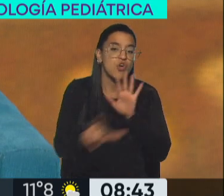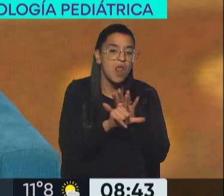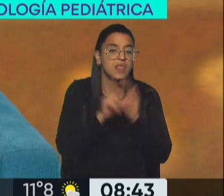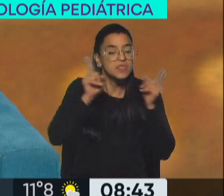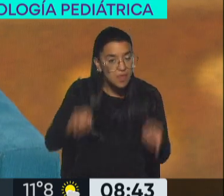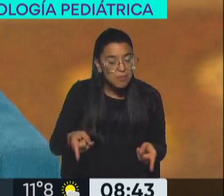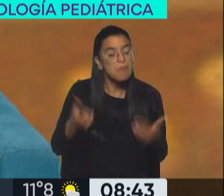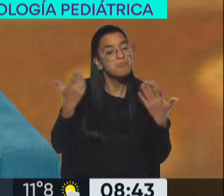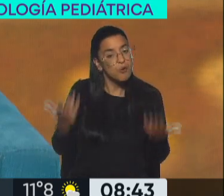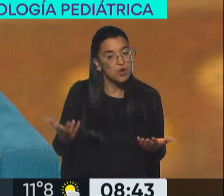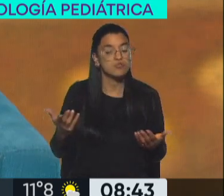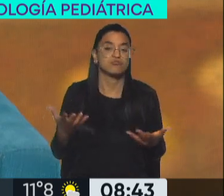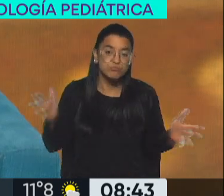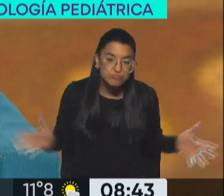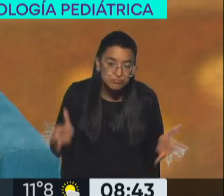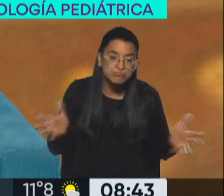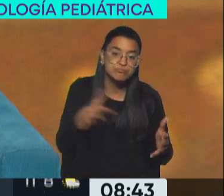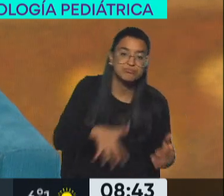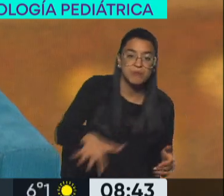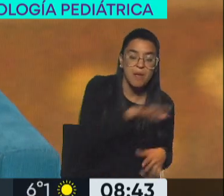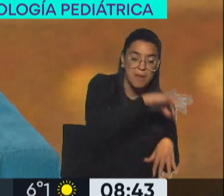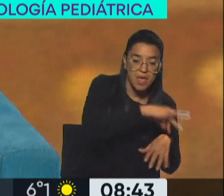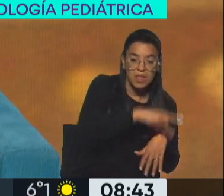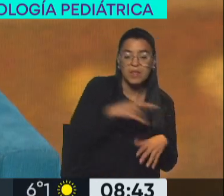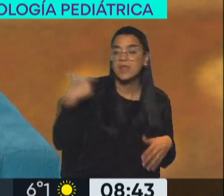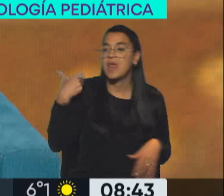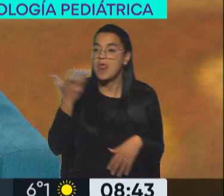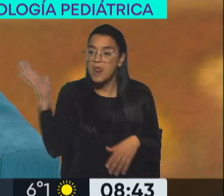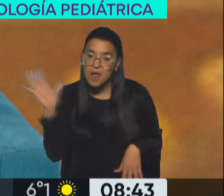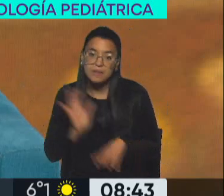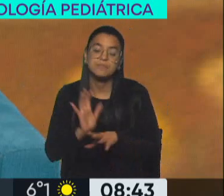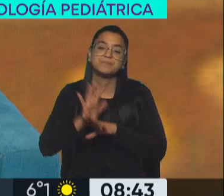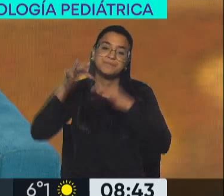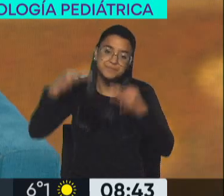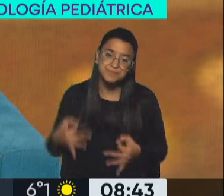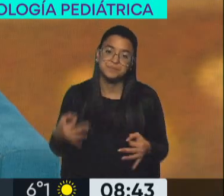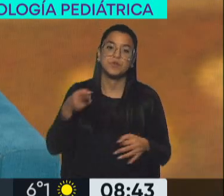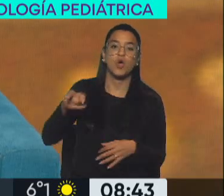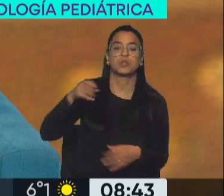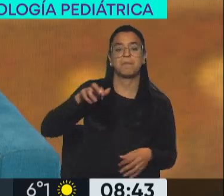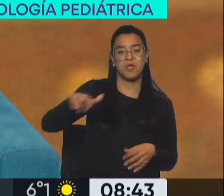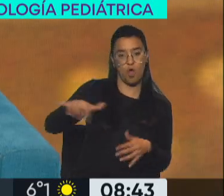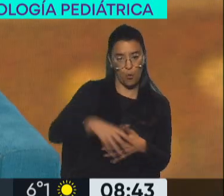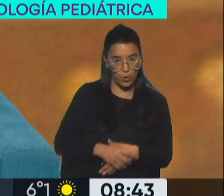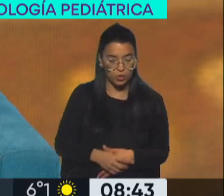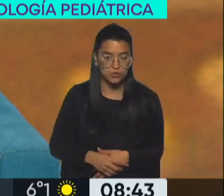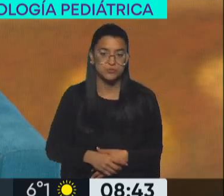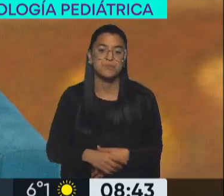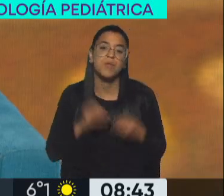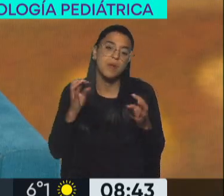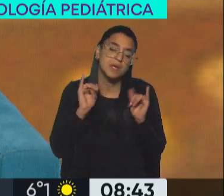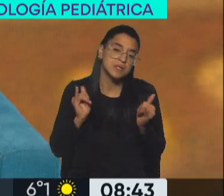también, y por eso promover en la comunidad médica y en la comunidad en general el uso racional de antimicrobianos, porque